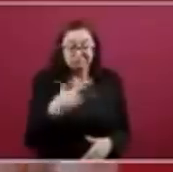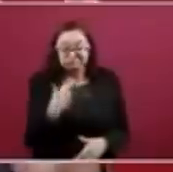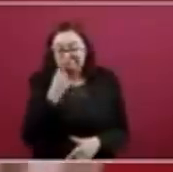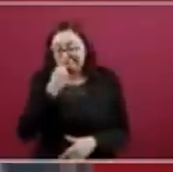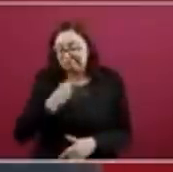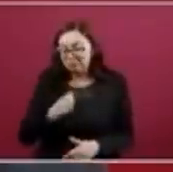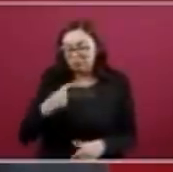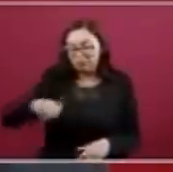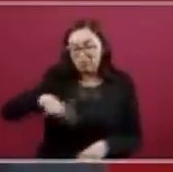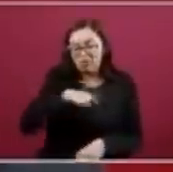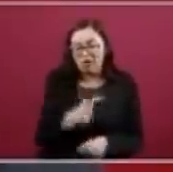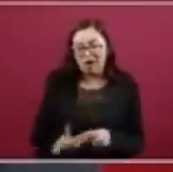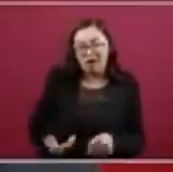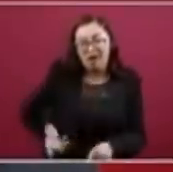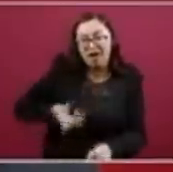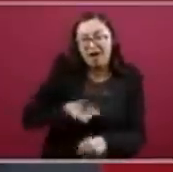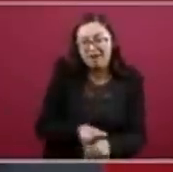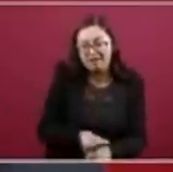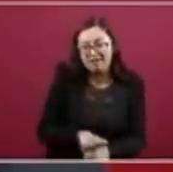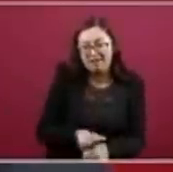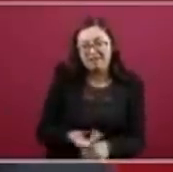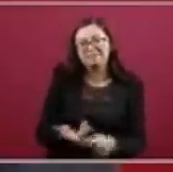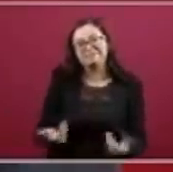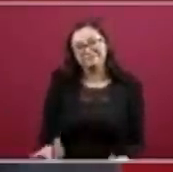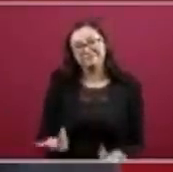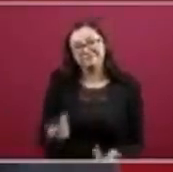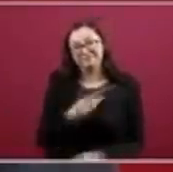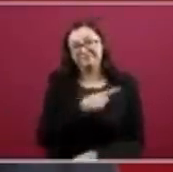para que esto también quede claro.